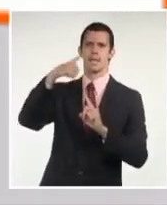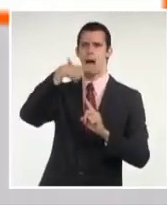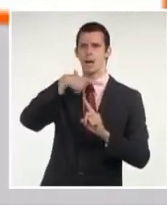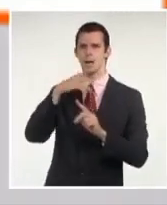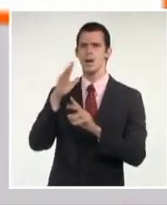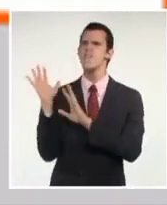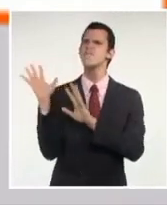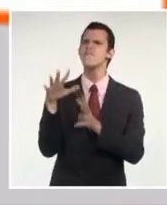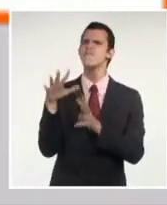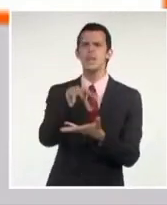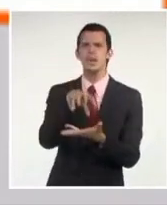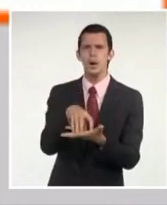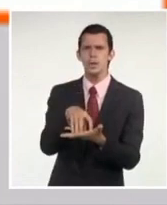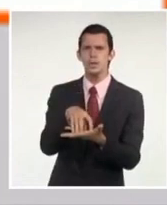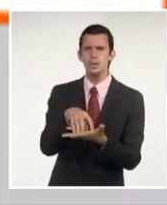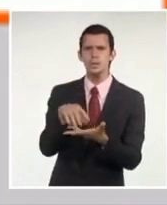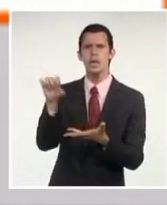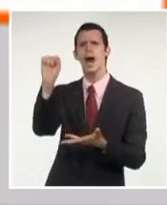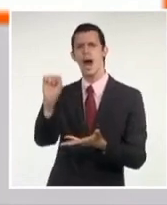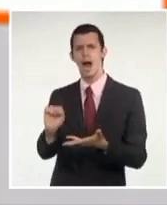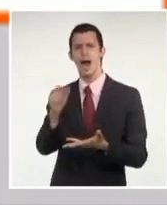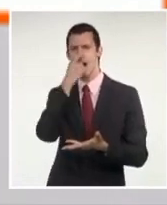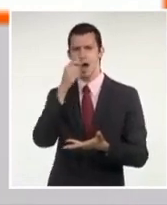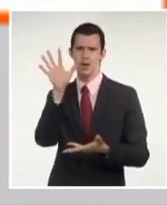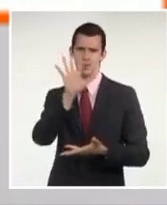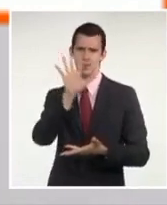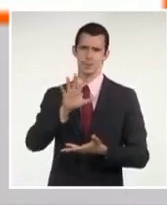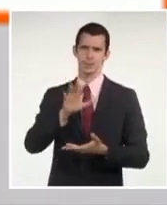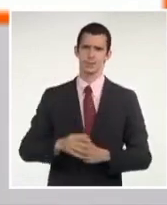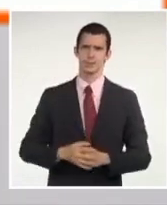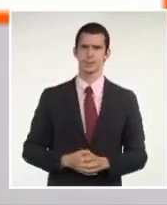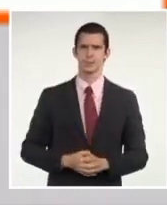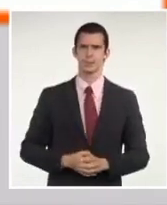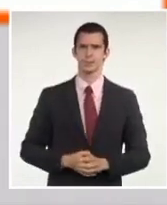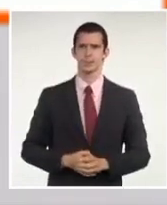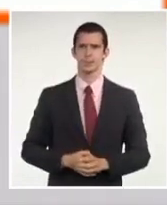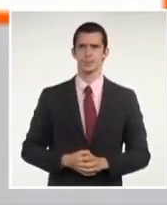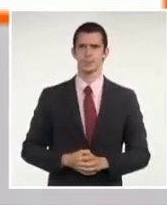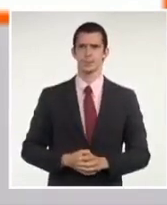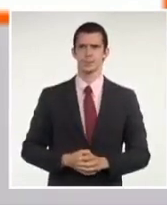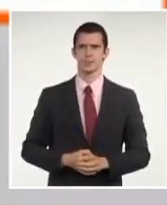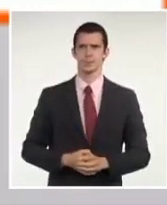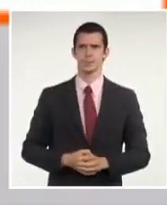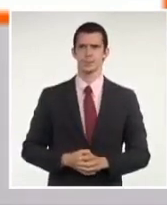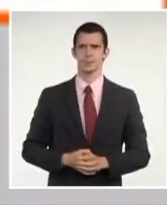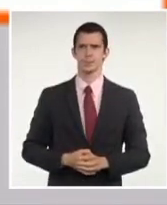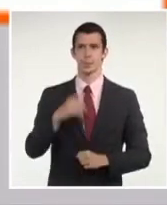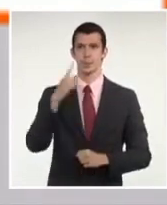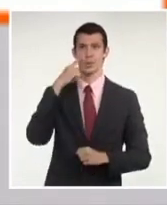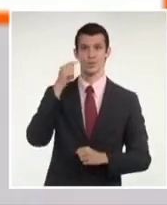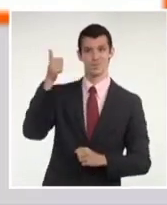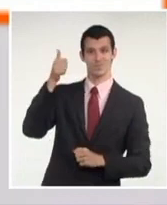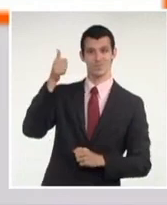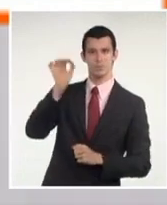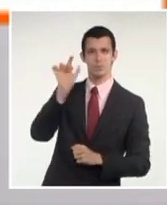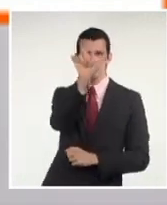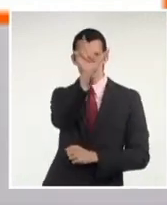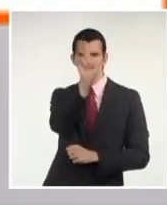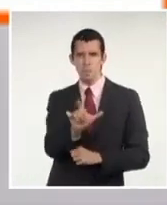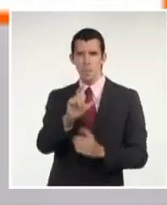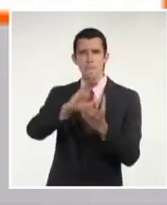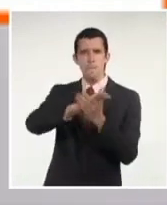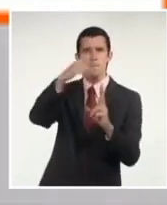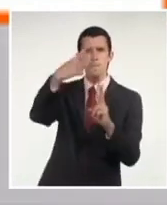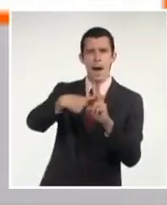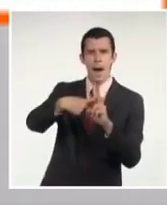televisión, pero en mayo se ve una rayita allá arriba del verde, que es amarilla. Y ya en junio, esa